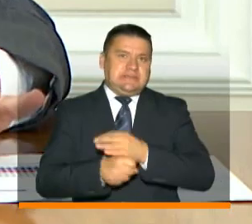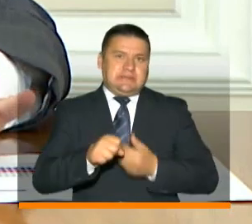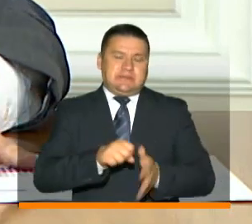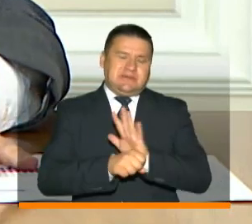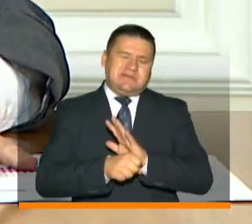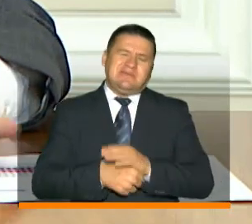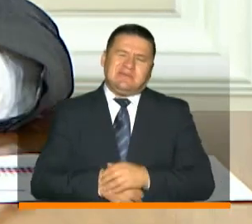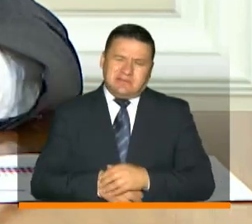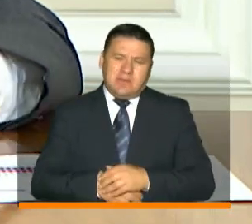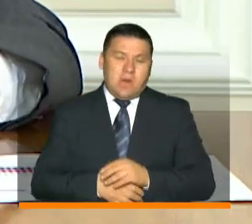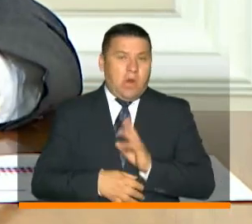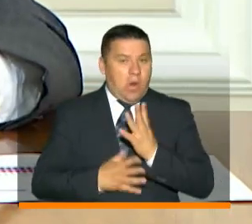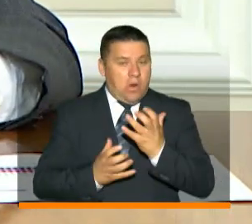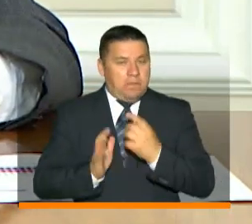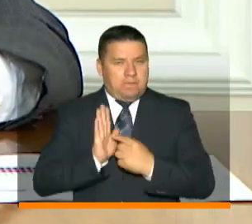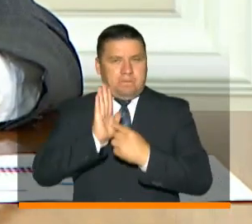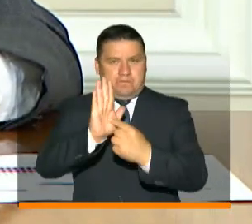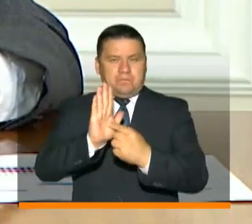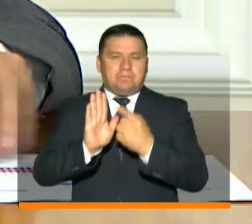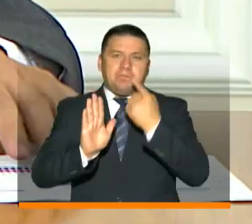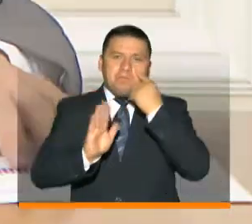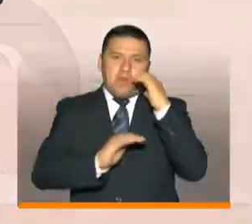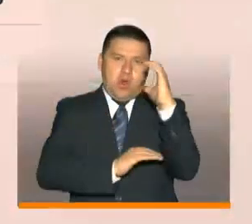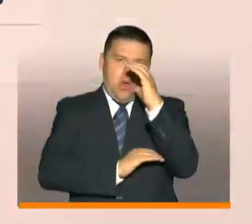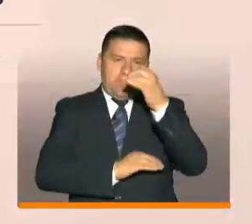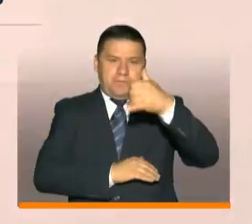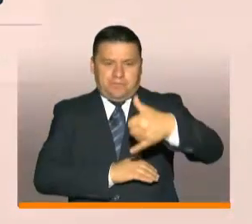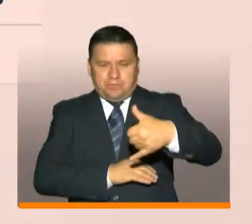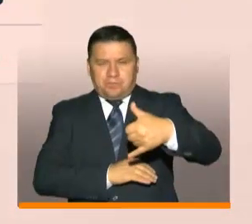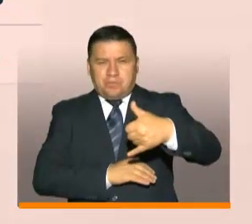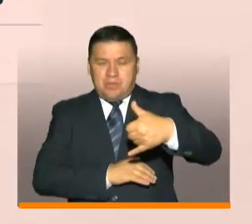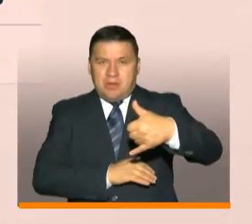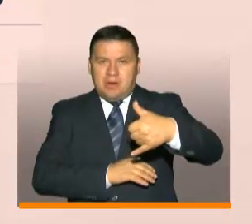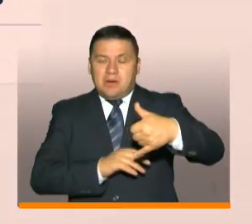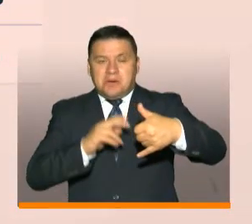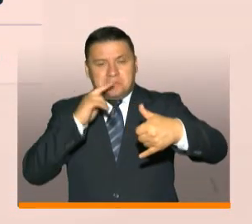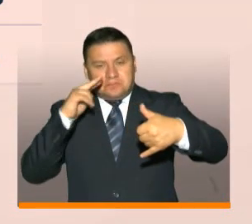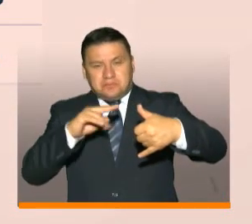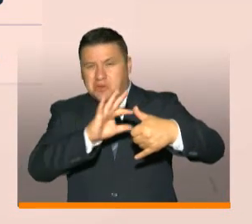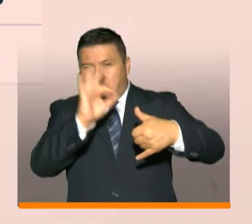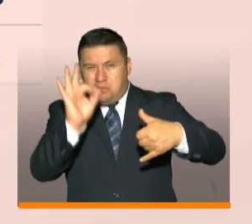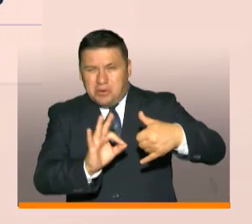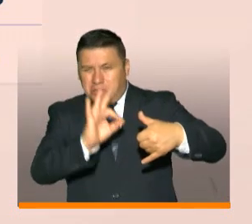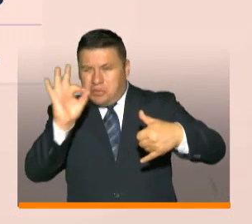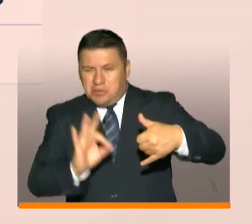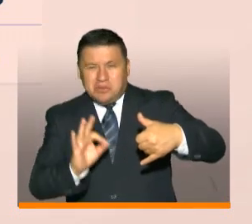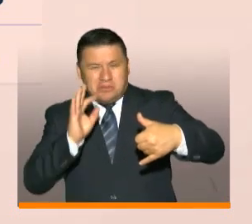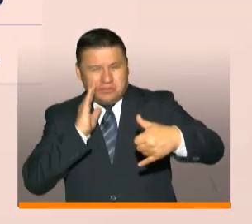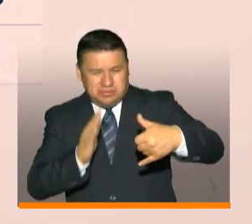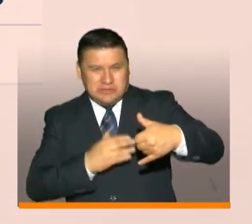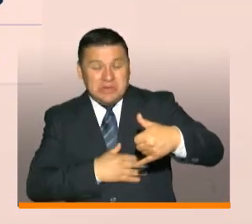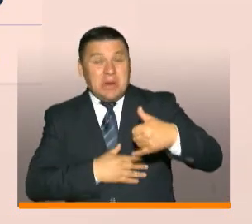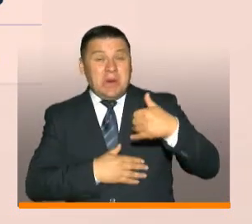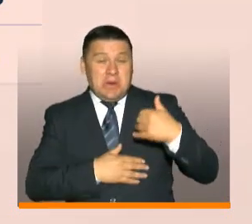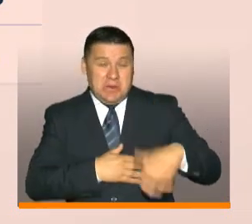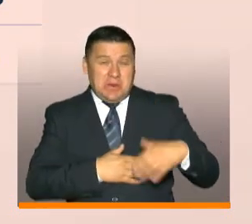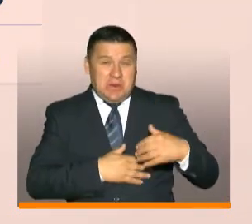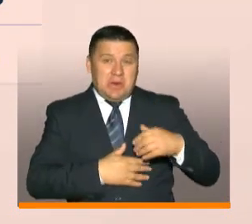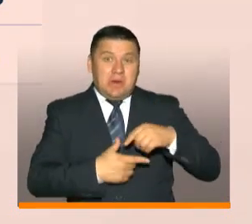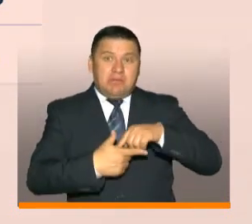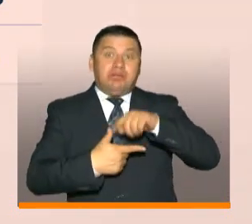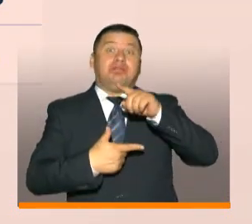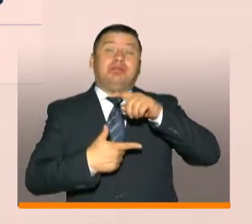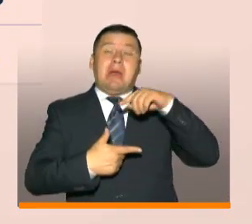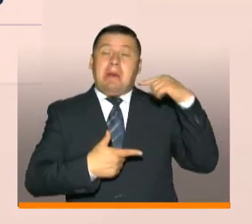pandemia. Vamos a presentar primero el caso de Colombia, donde cuando uno lo mira en promedio, señor presidente, uno ve una larga meseta,